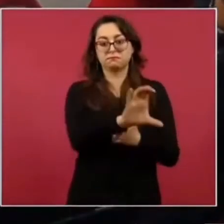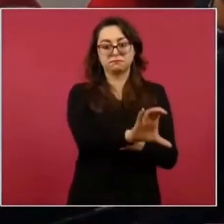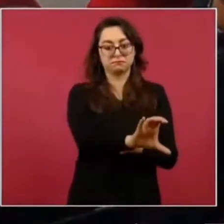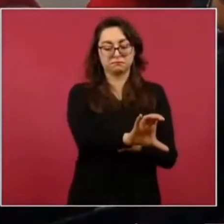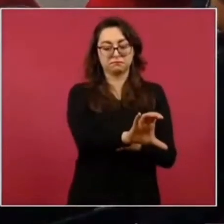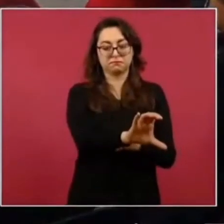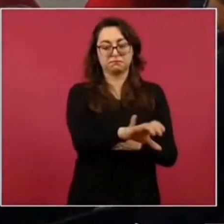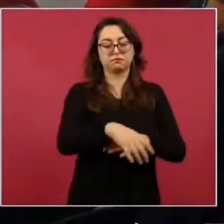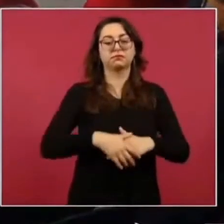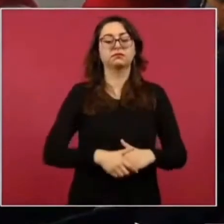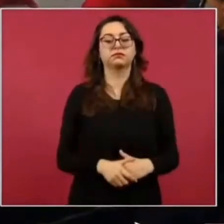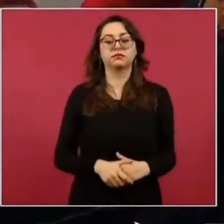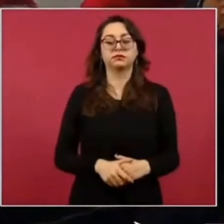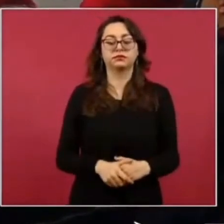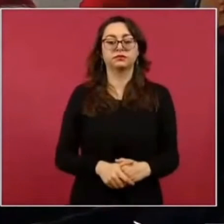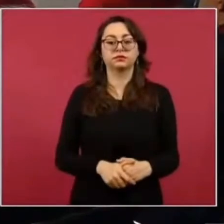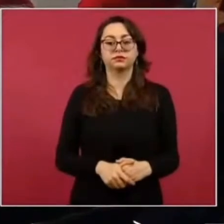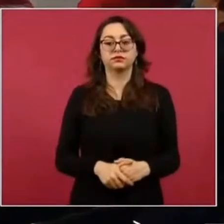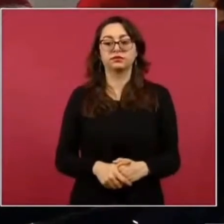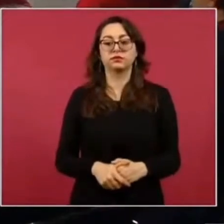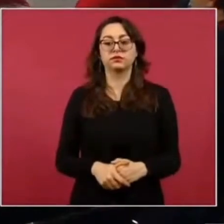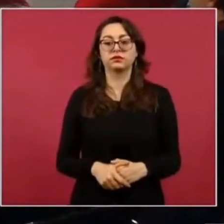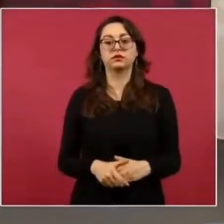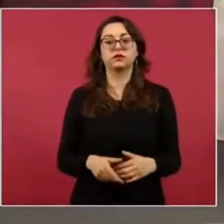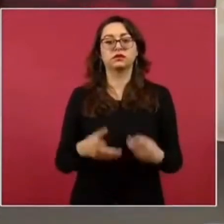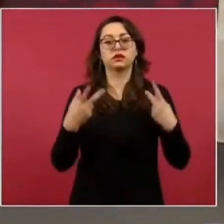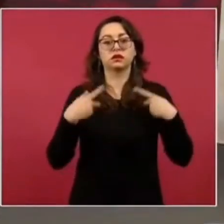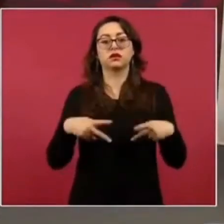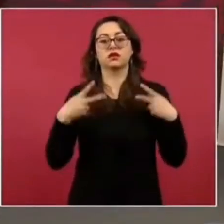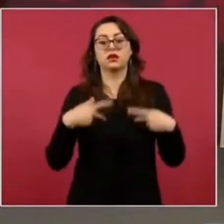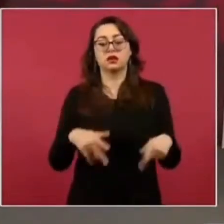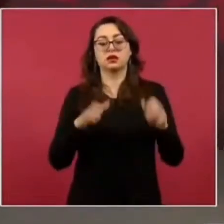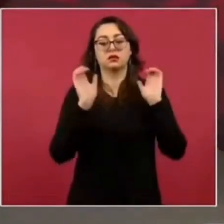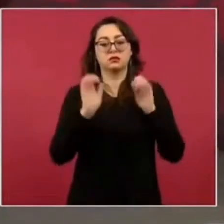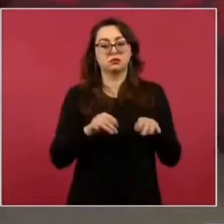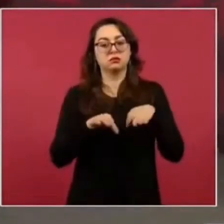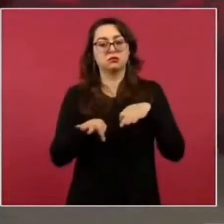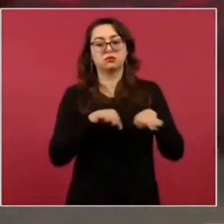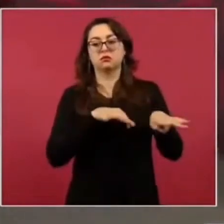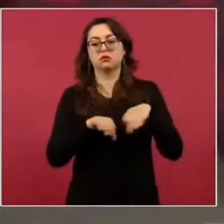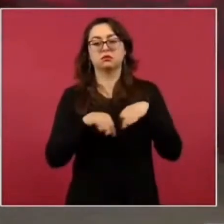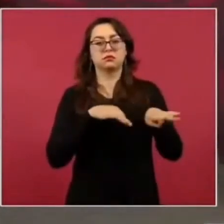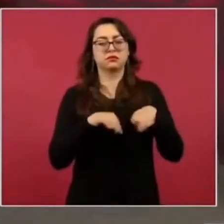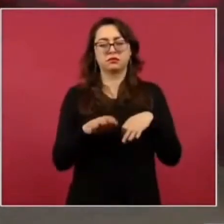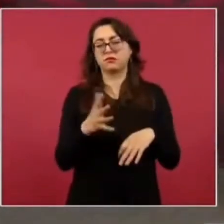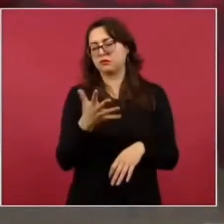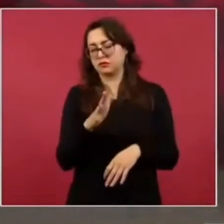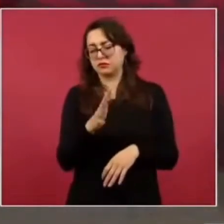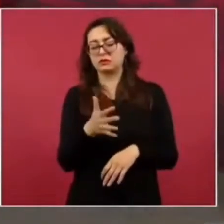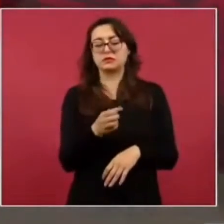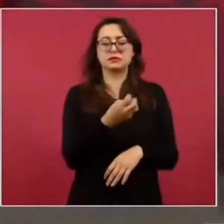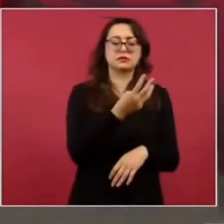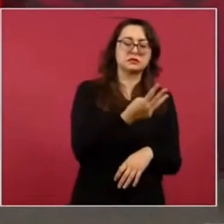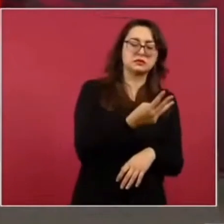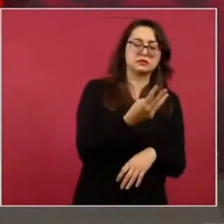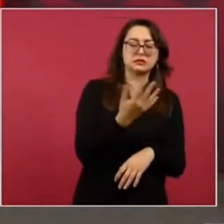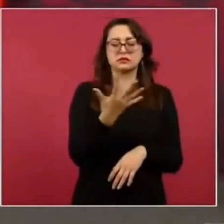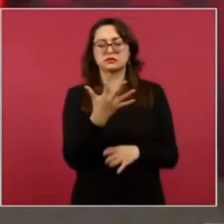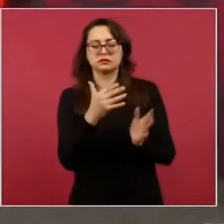hoy en Salina Cruz están trabajando también de 3 a 5,000 obreros.